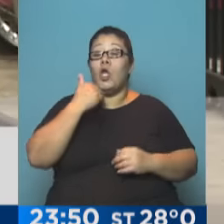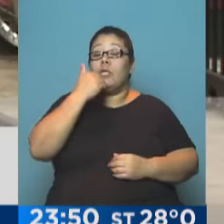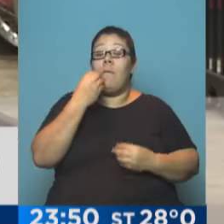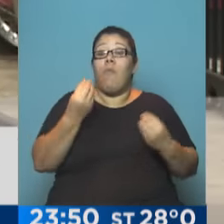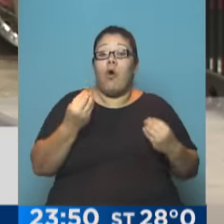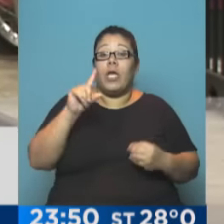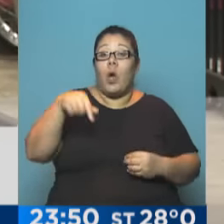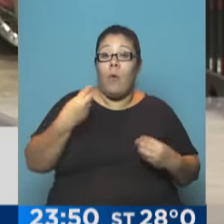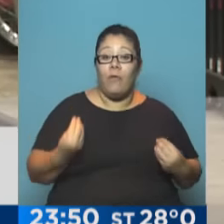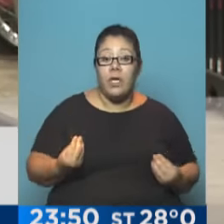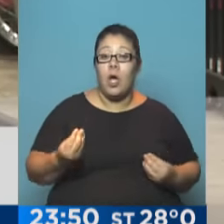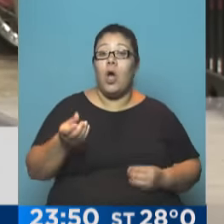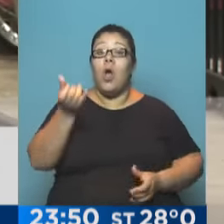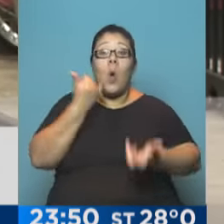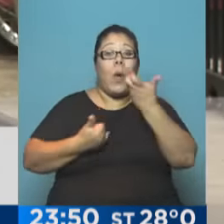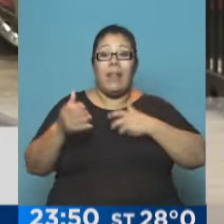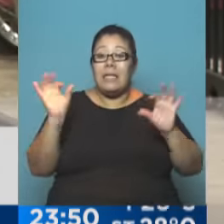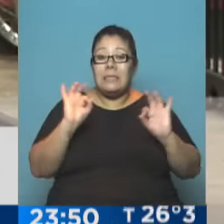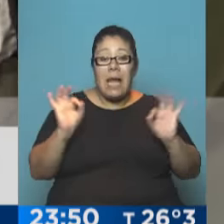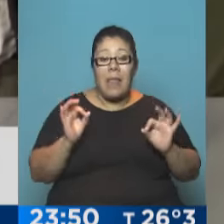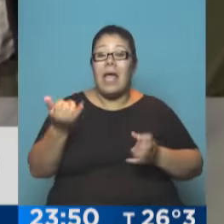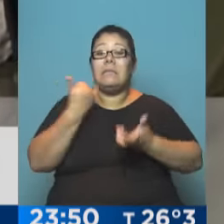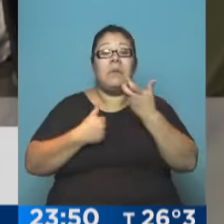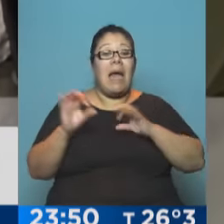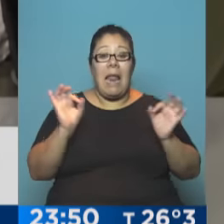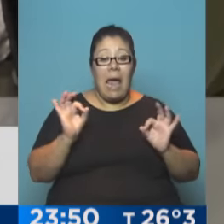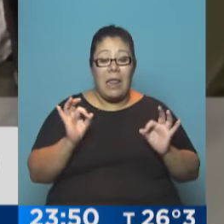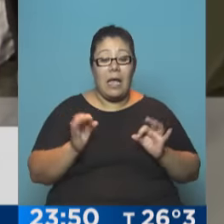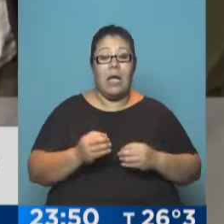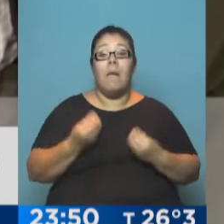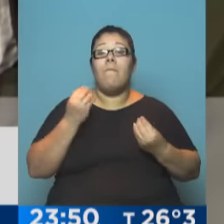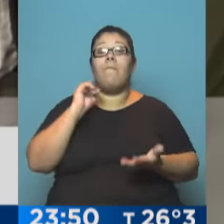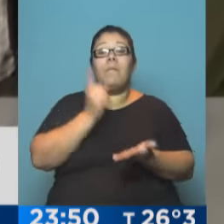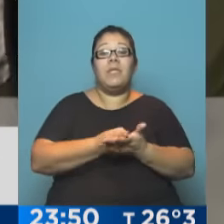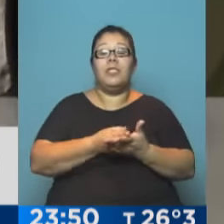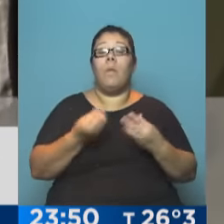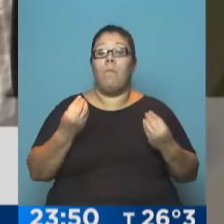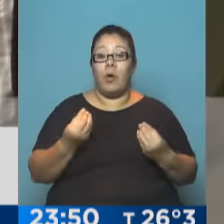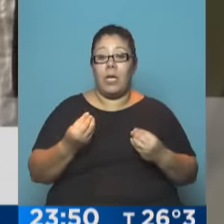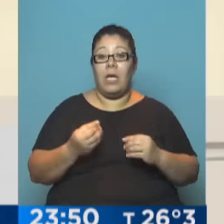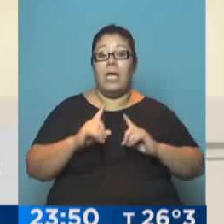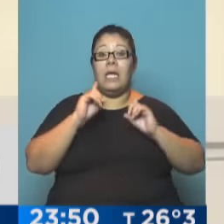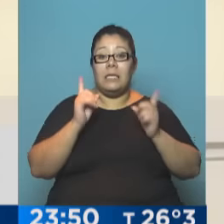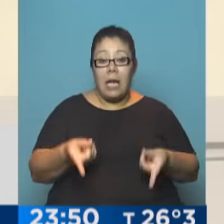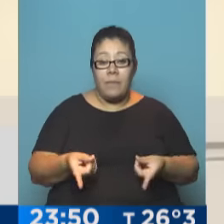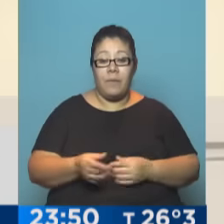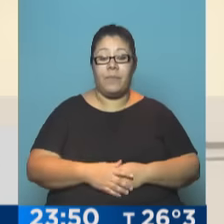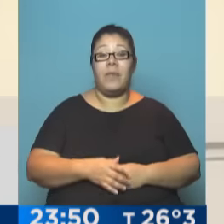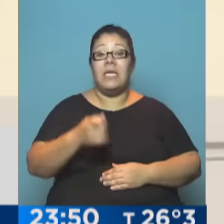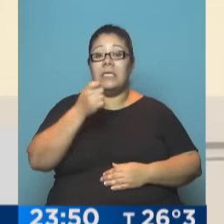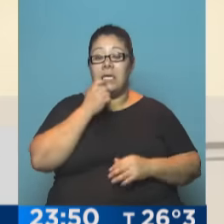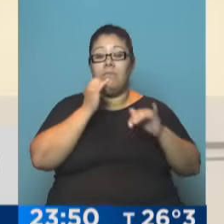dado ninguna razón de por qué tomó esta decisión y se sabe que para una